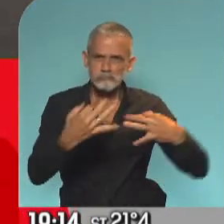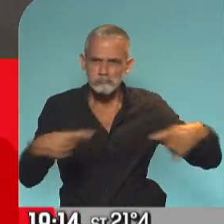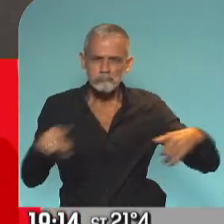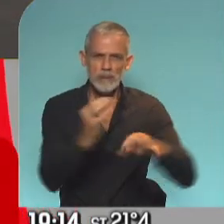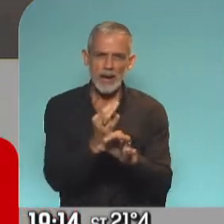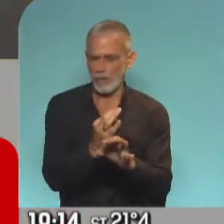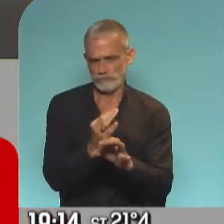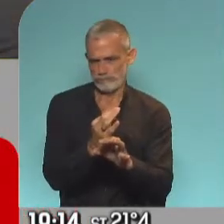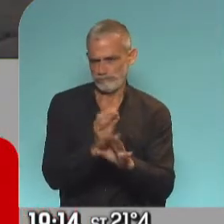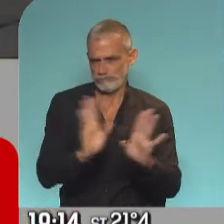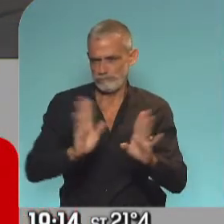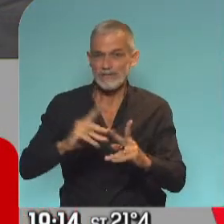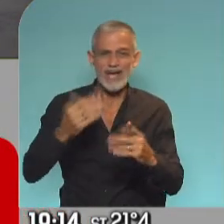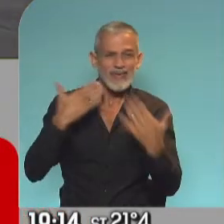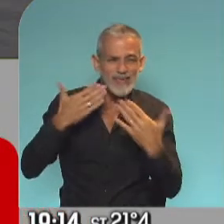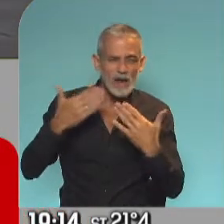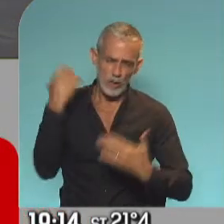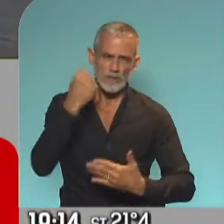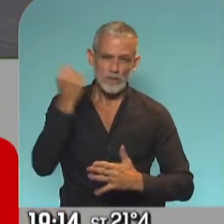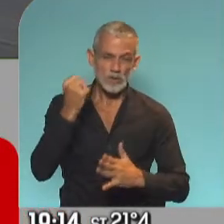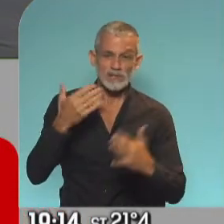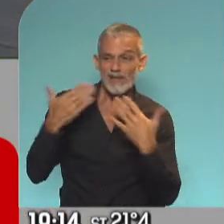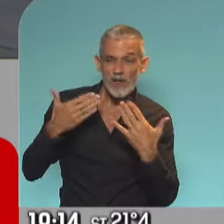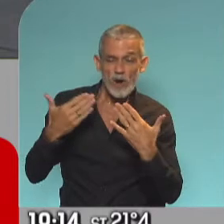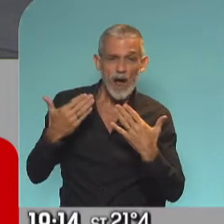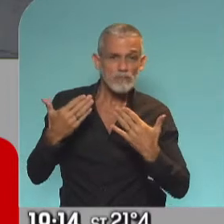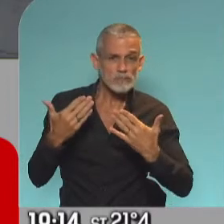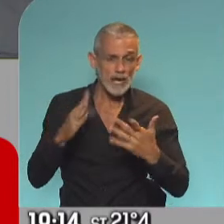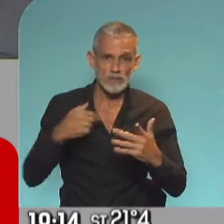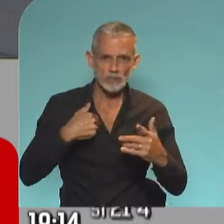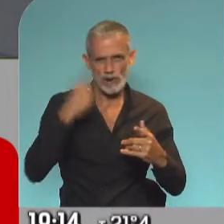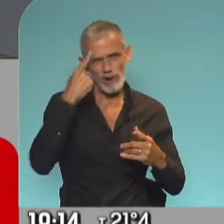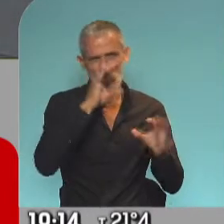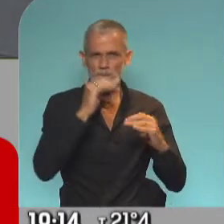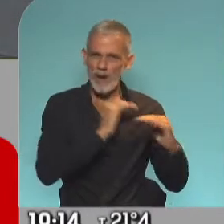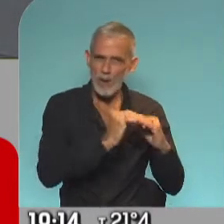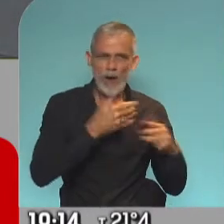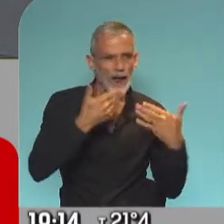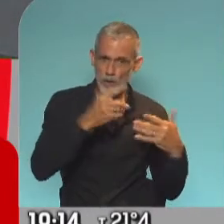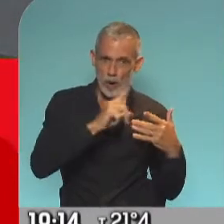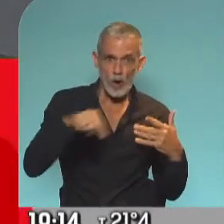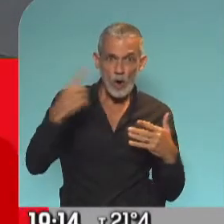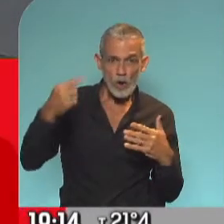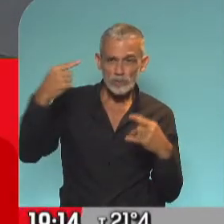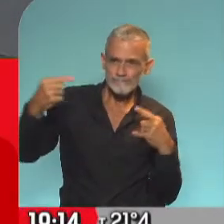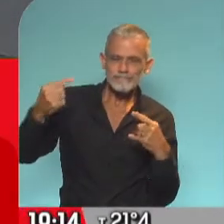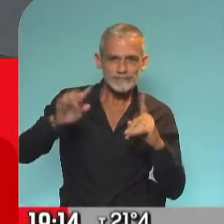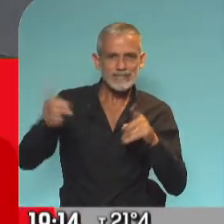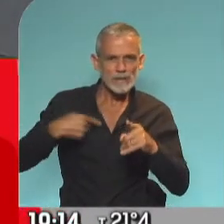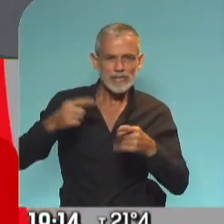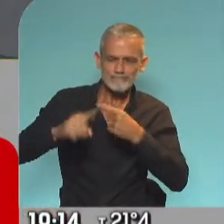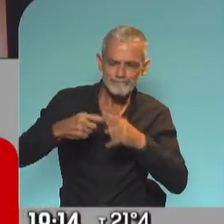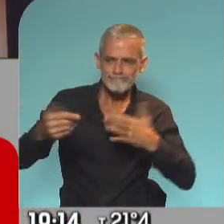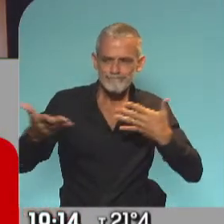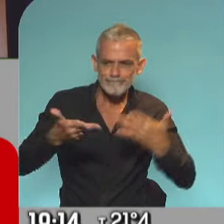fundamental, ¿no? El diálogo en todo momento y no solo dialogar con aquellos con los cuales uno comparte una mirada, sino tenemos que construir consensos y lo